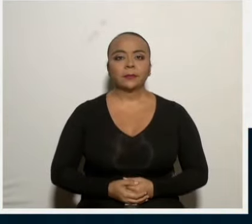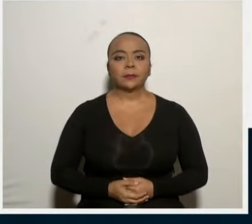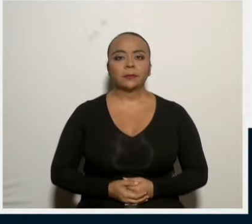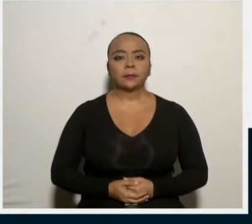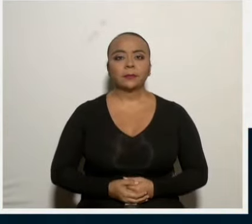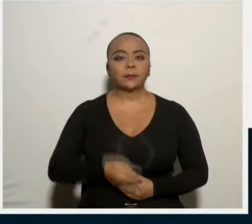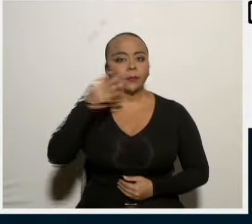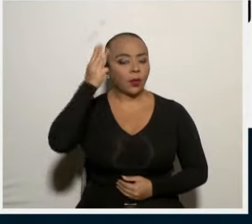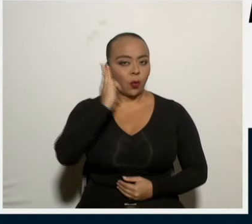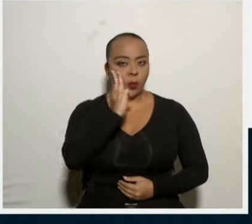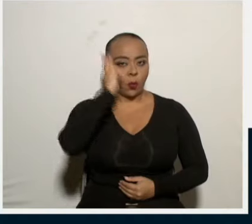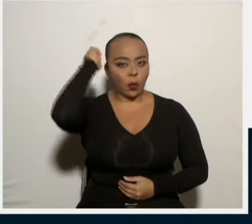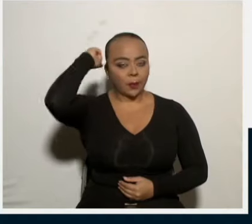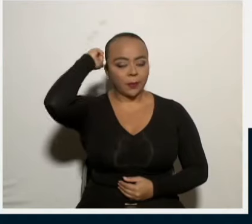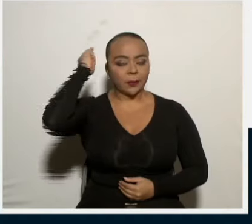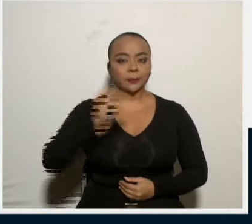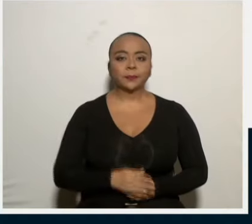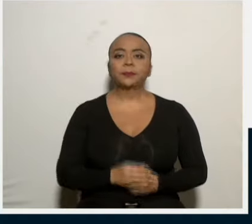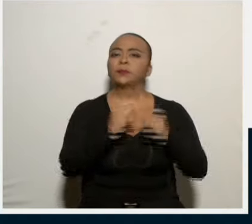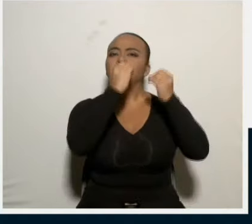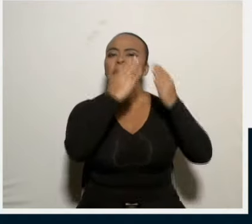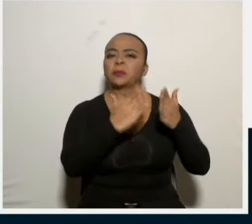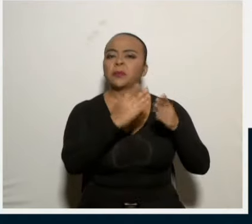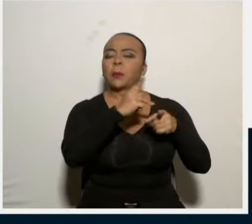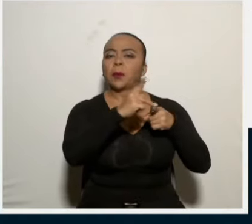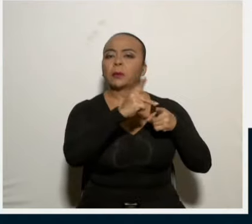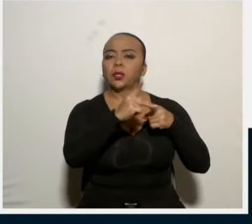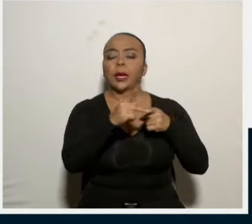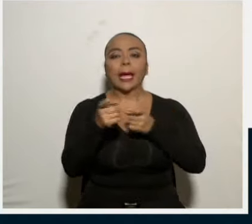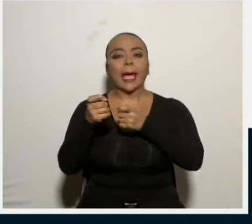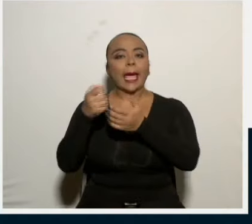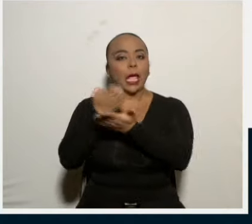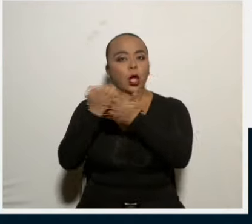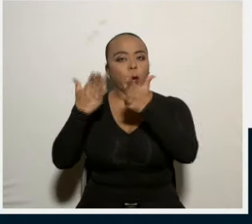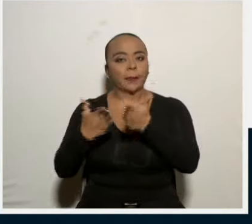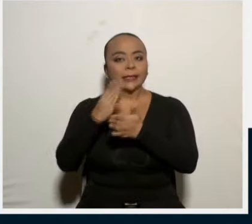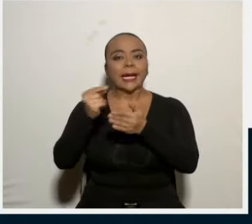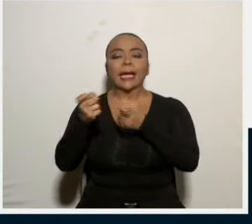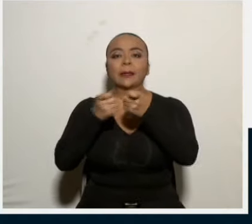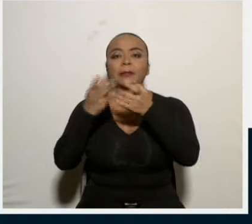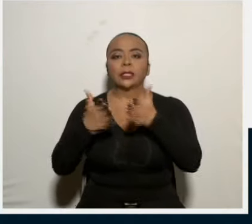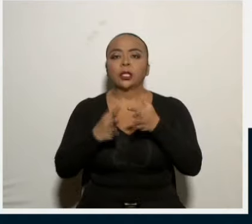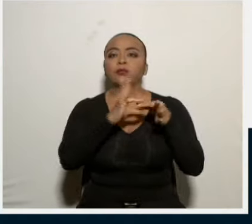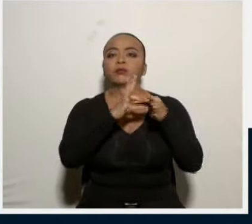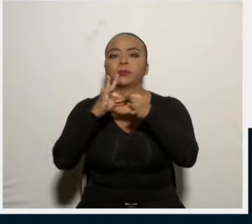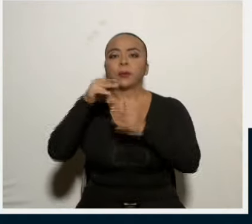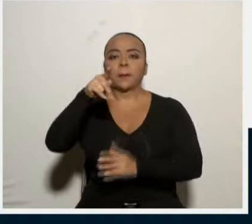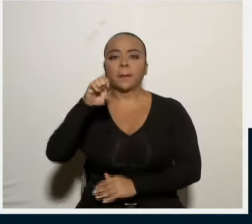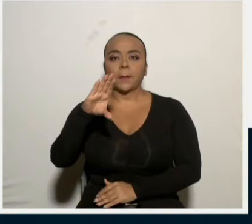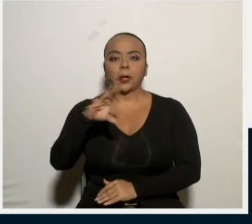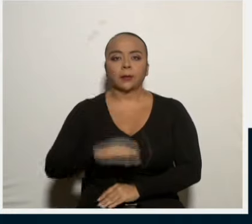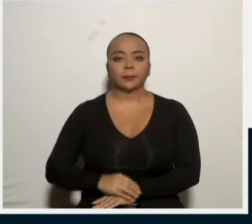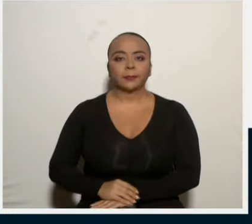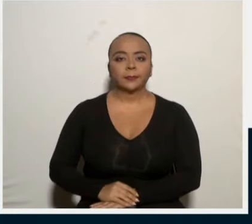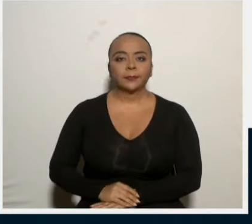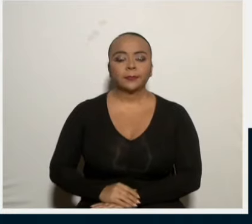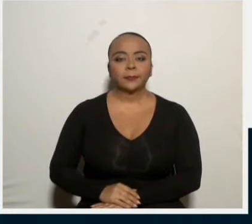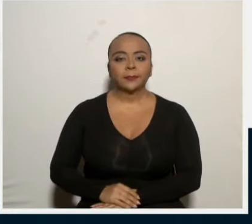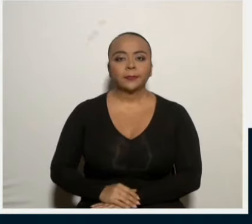Welmer Ramos González, profesión economista y administrador, Partido Acción Ciudadana.